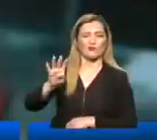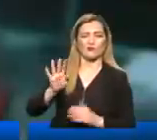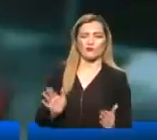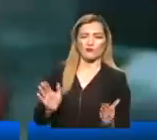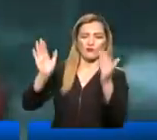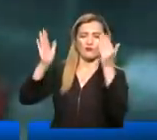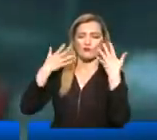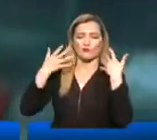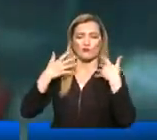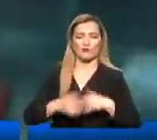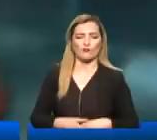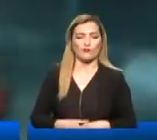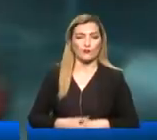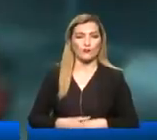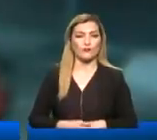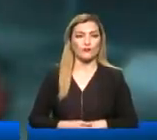ubicado.